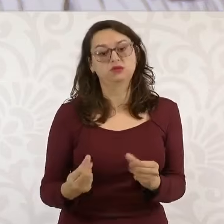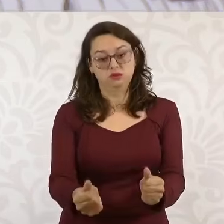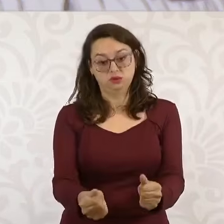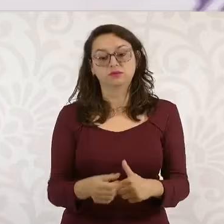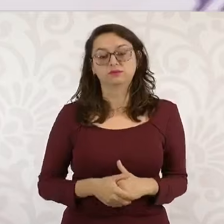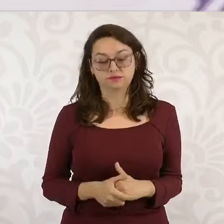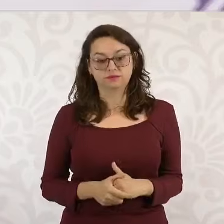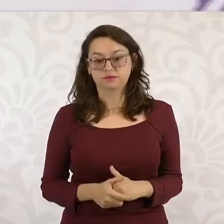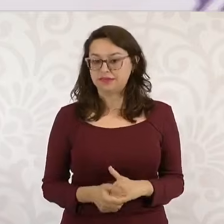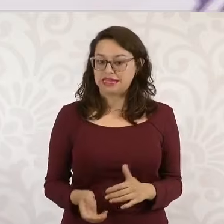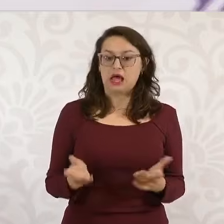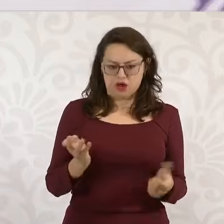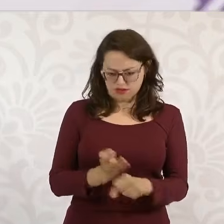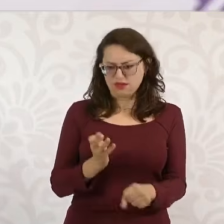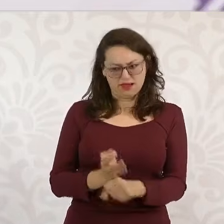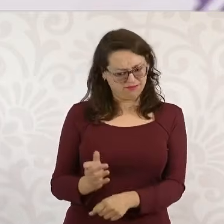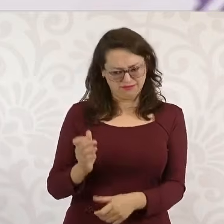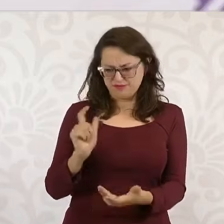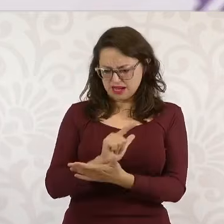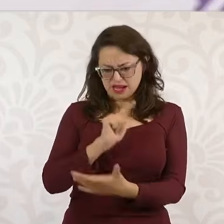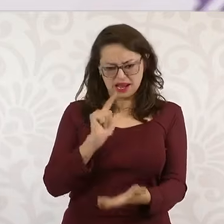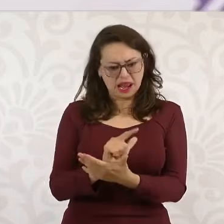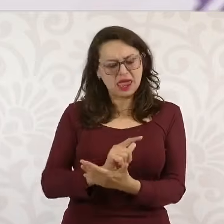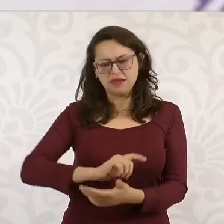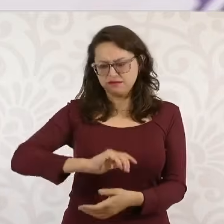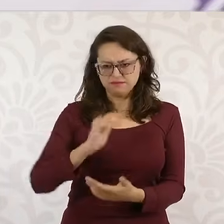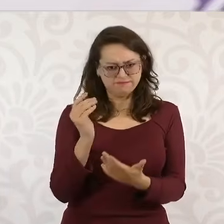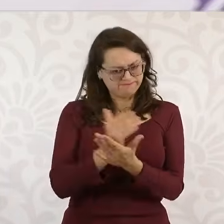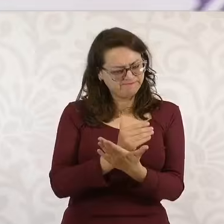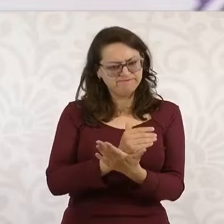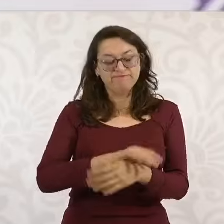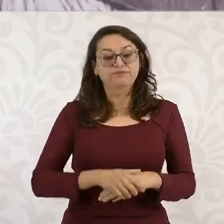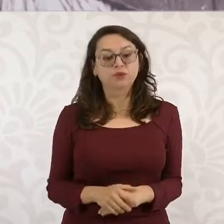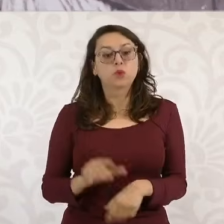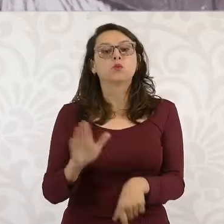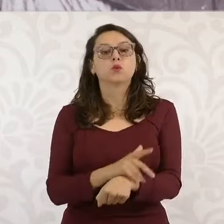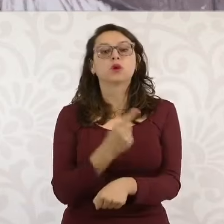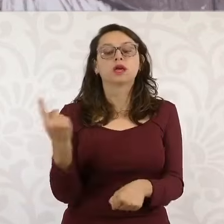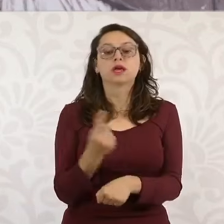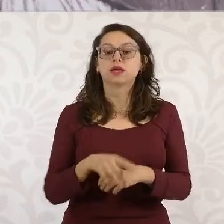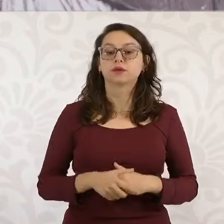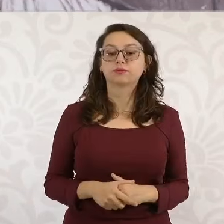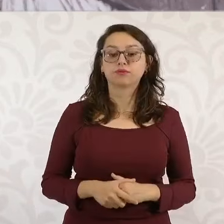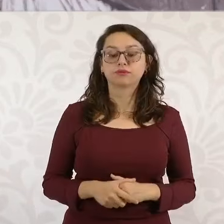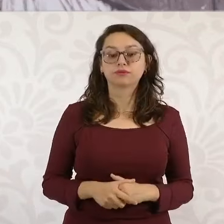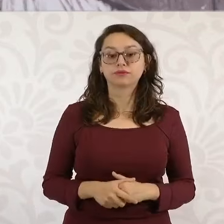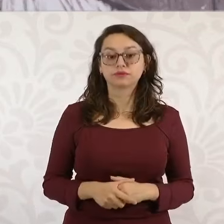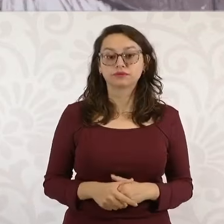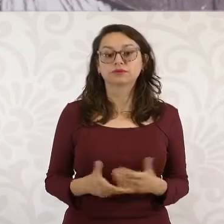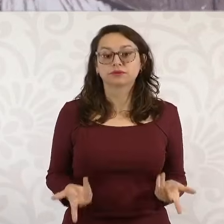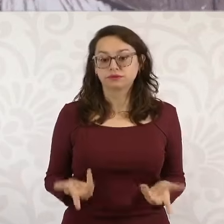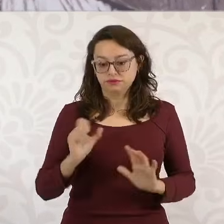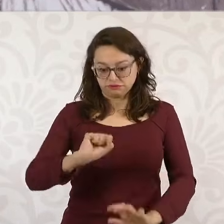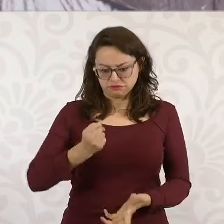De una vez, ya que estamos hablando de disminución de costos. ¿A qué va todo esto? Se puede etiquetar si quieren,